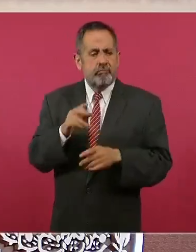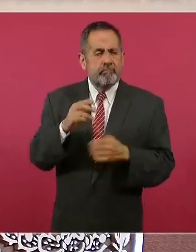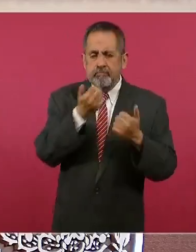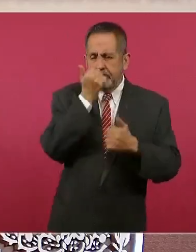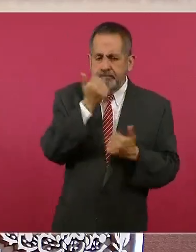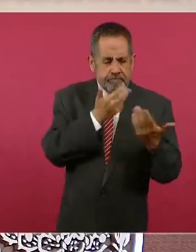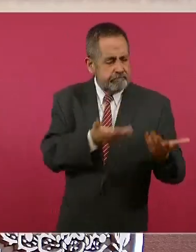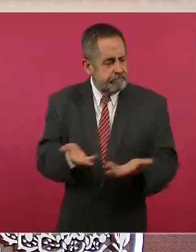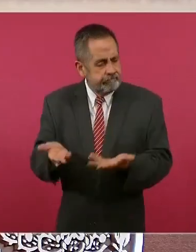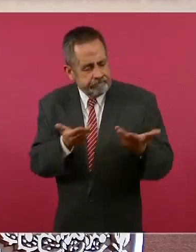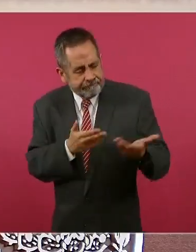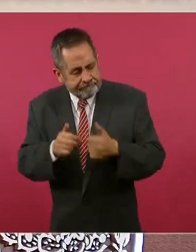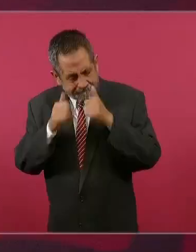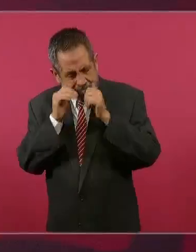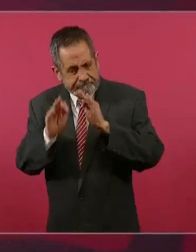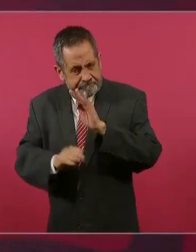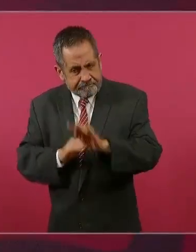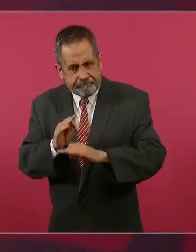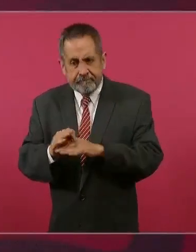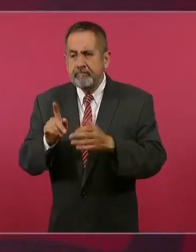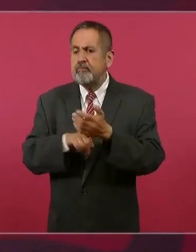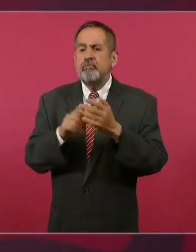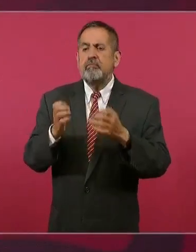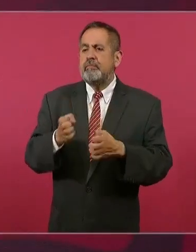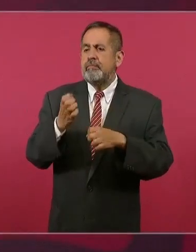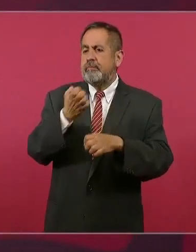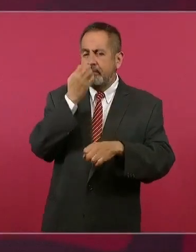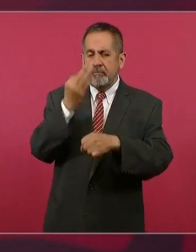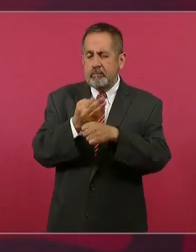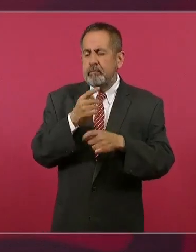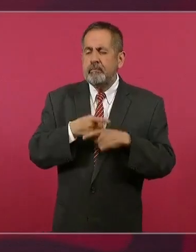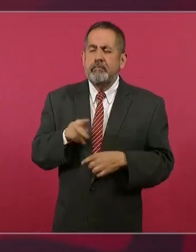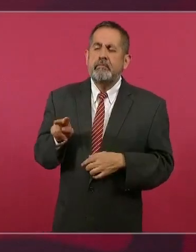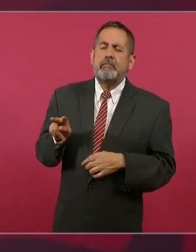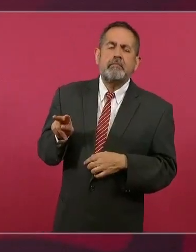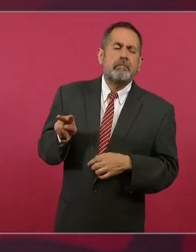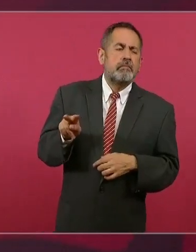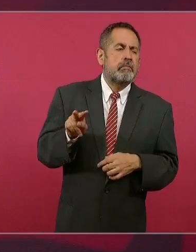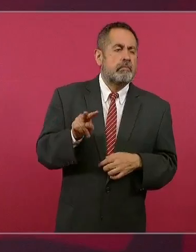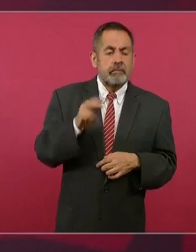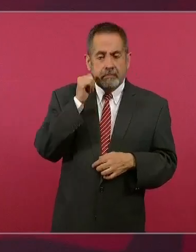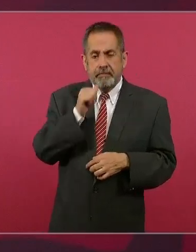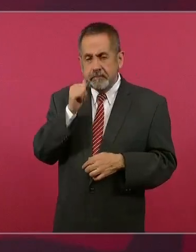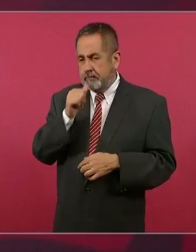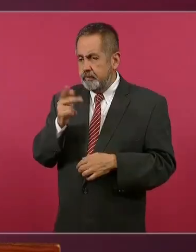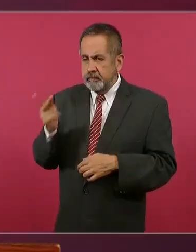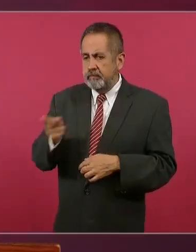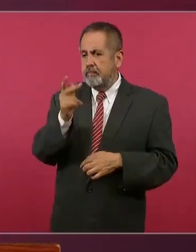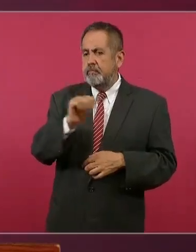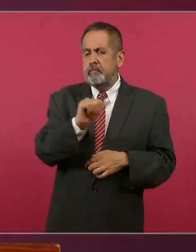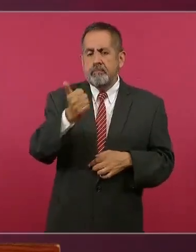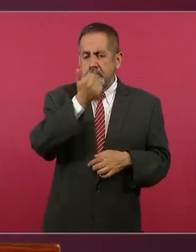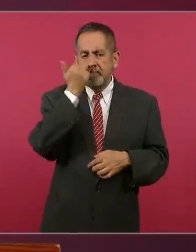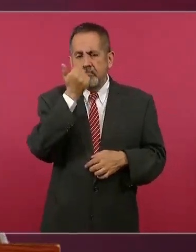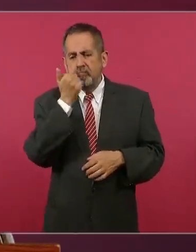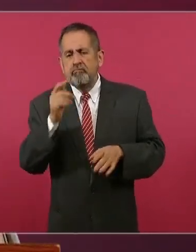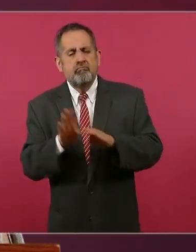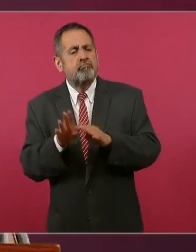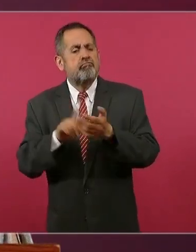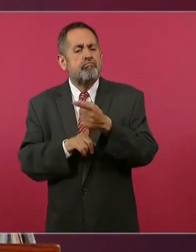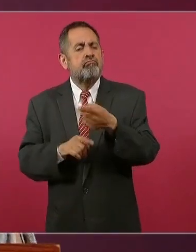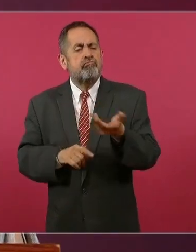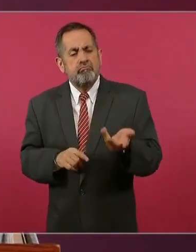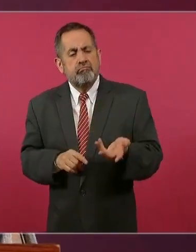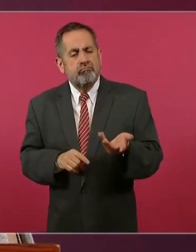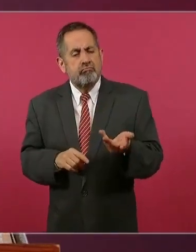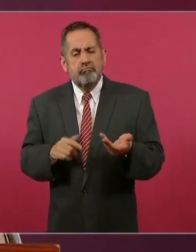alumnos y las alumnas en la escuela, cómo están los estudiantes ahí. Y siempre preguntamos a los alumnos, cuando platicamos con ellos, ¿qué es lo